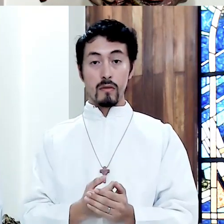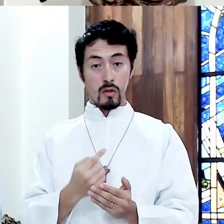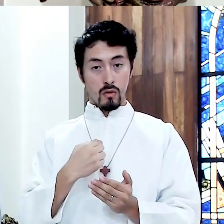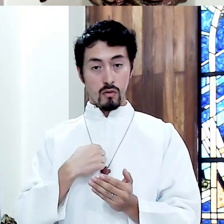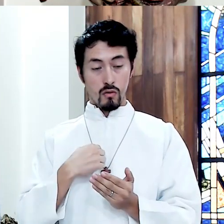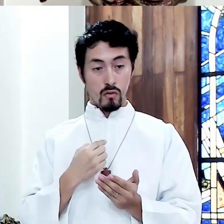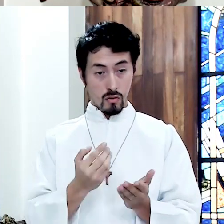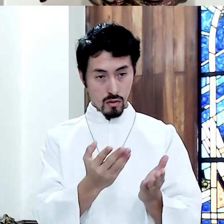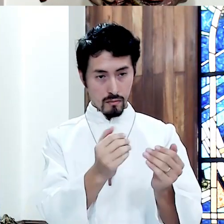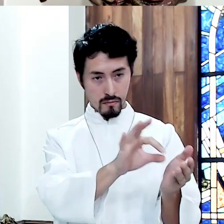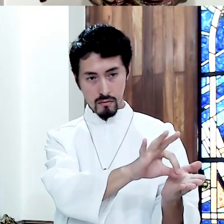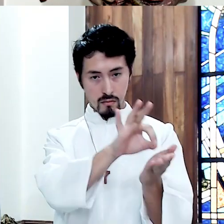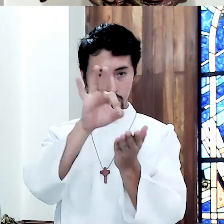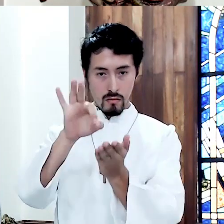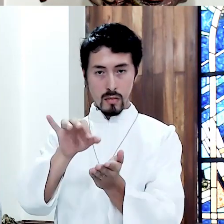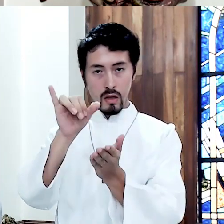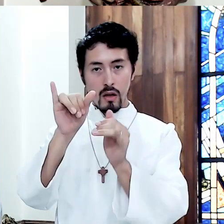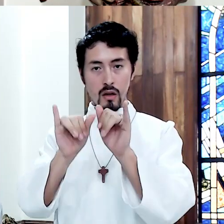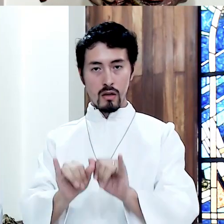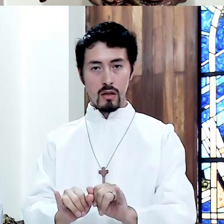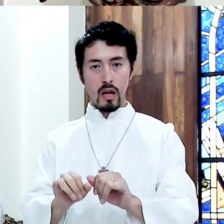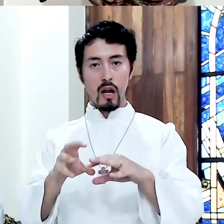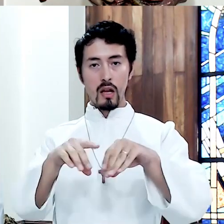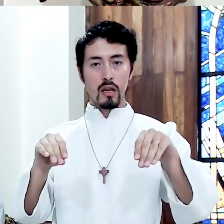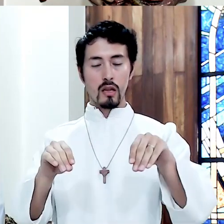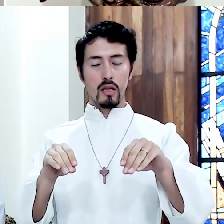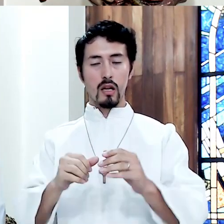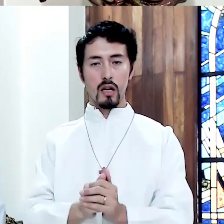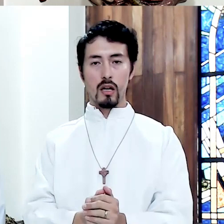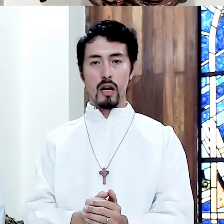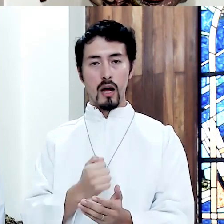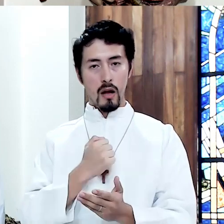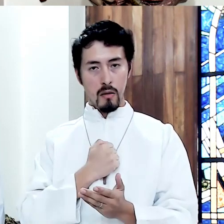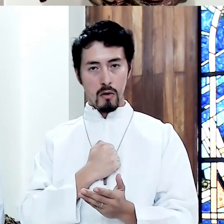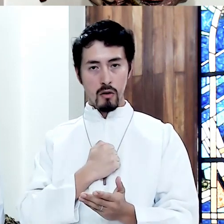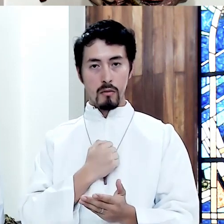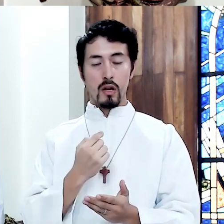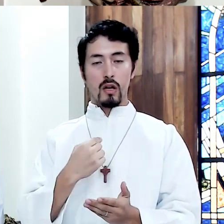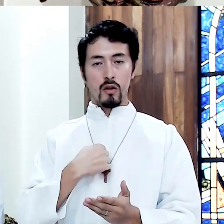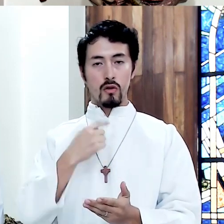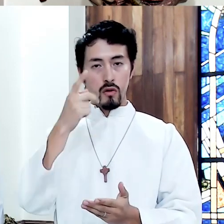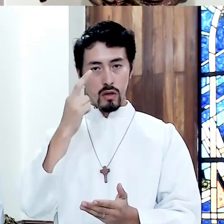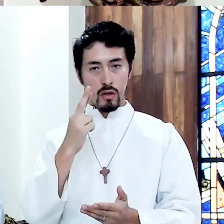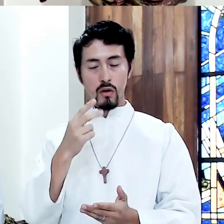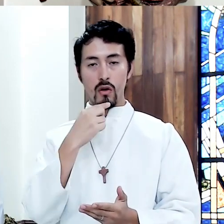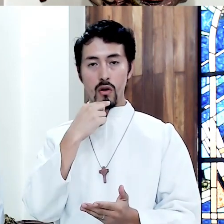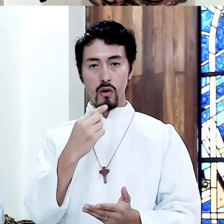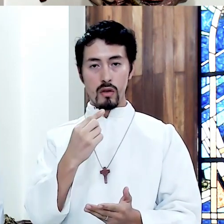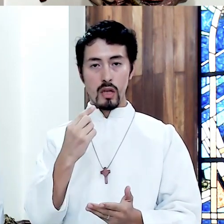y ustedes sabrán que yo, el Señor, lo dije y lo cumplí.